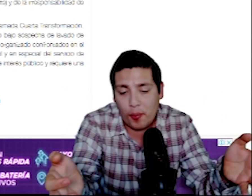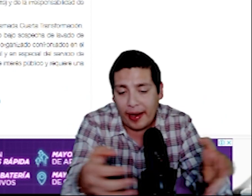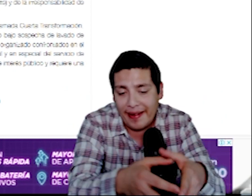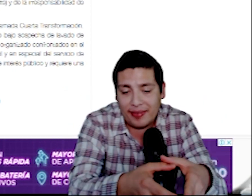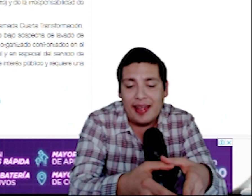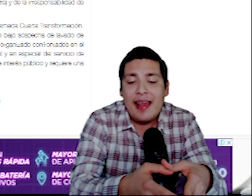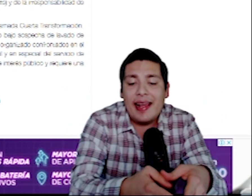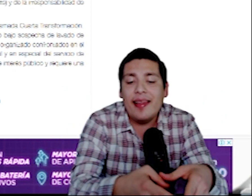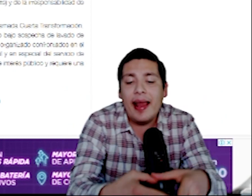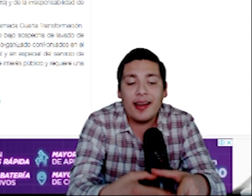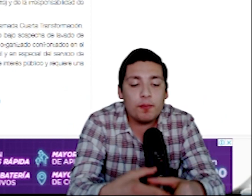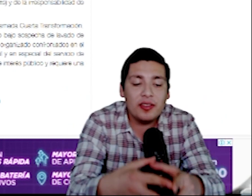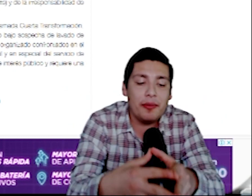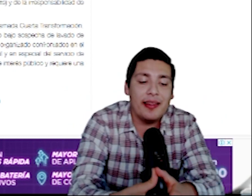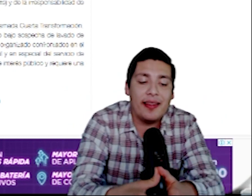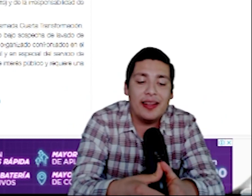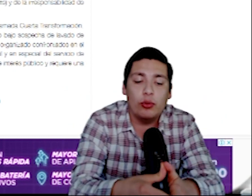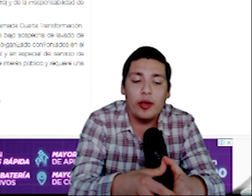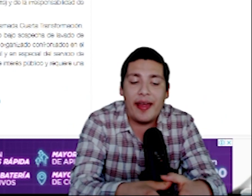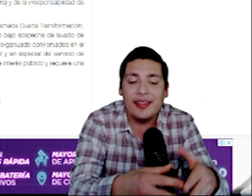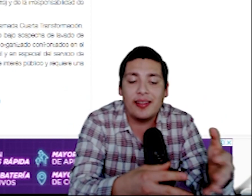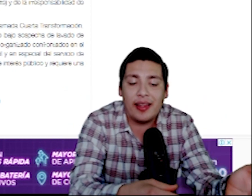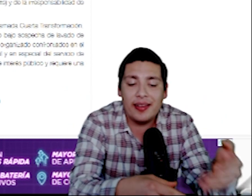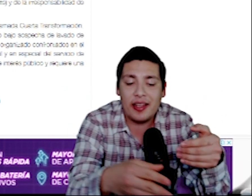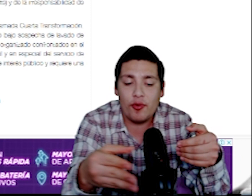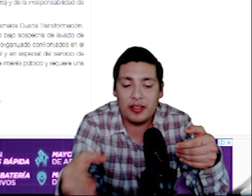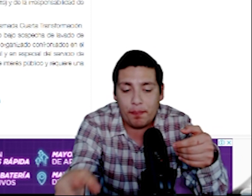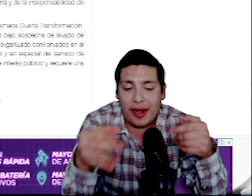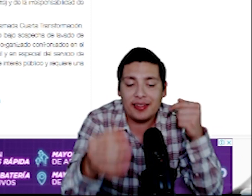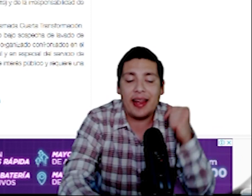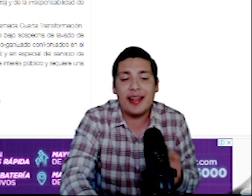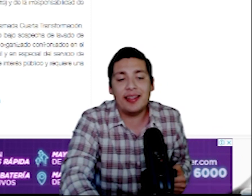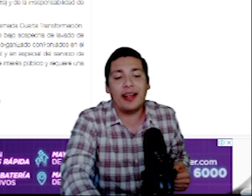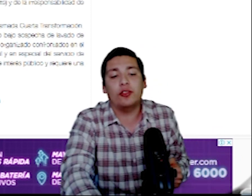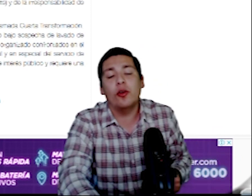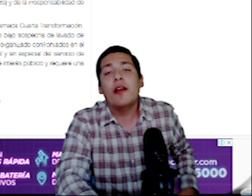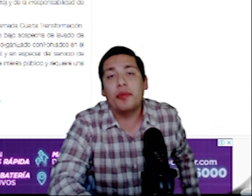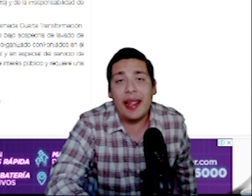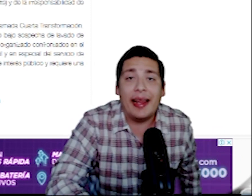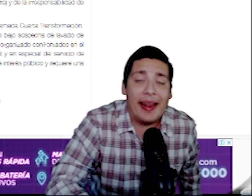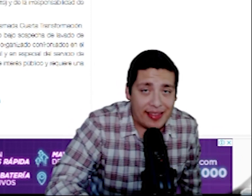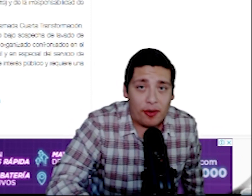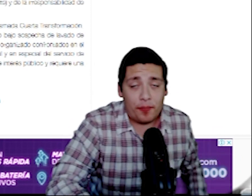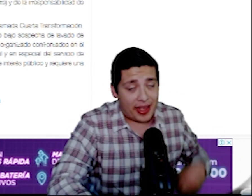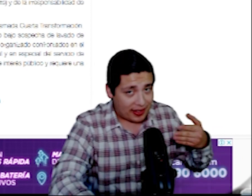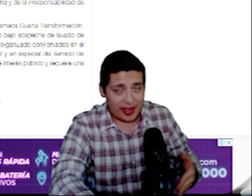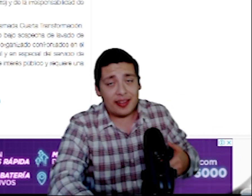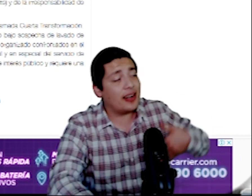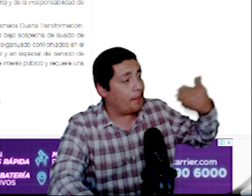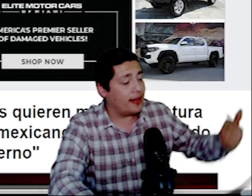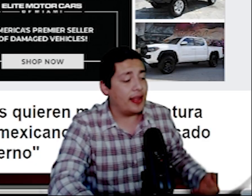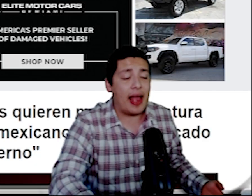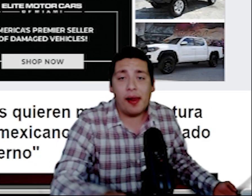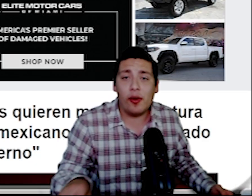como Grupo Caliente y de la irresponsabilidad de las autoridades estatales y municipales, en este caso de Querétaro. Y así